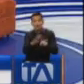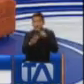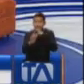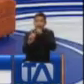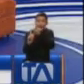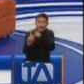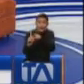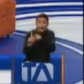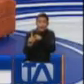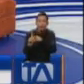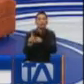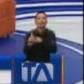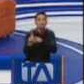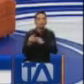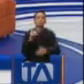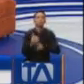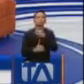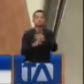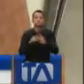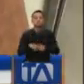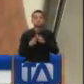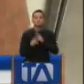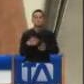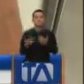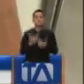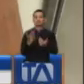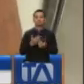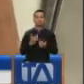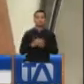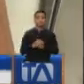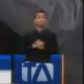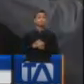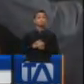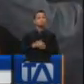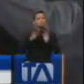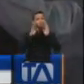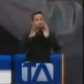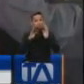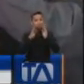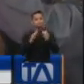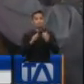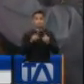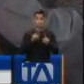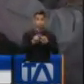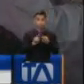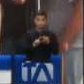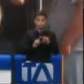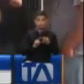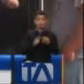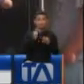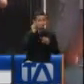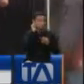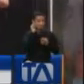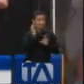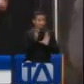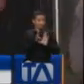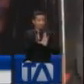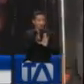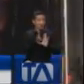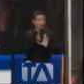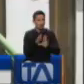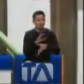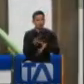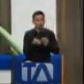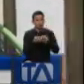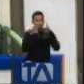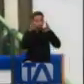identifica al agresor, ya el proceso penal es muchísimo más fácil. Nosotros damos la atención psicológica primero en las cabinas para que